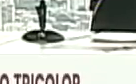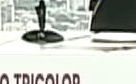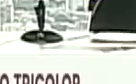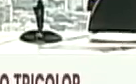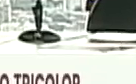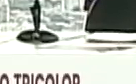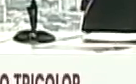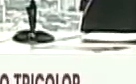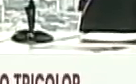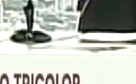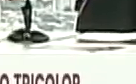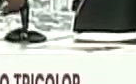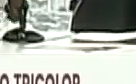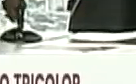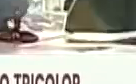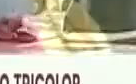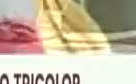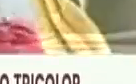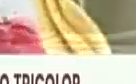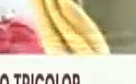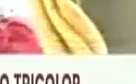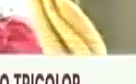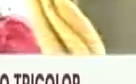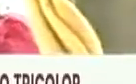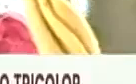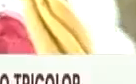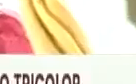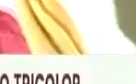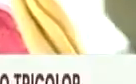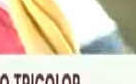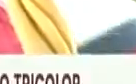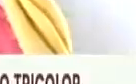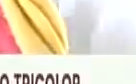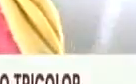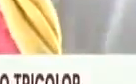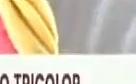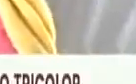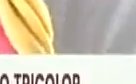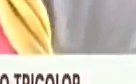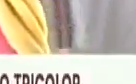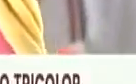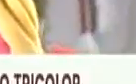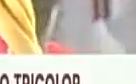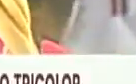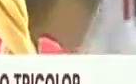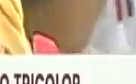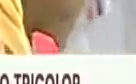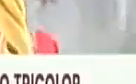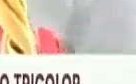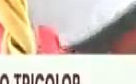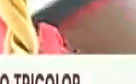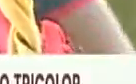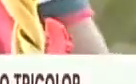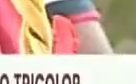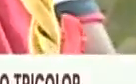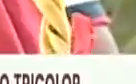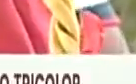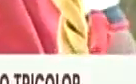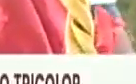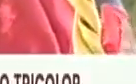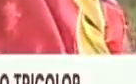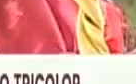Al ritmo del Grupo Madera le dan la bienvenida al jefe de Estado venezolano en honor a San Juan Bautista este mes de